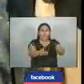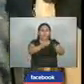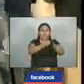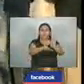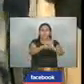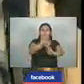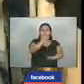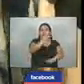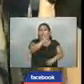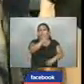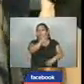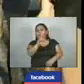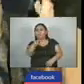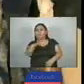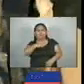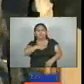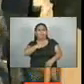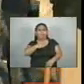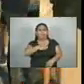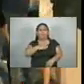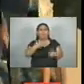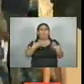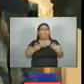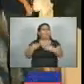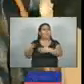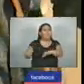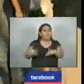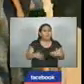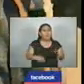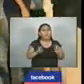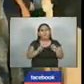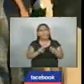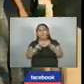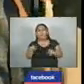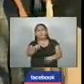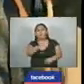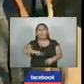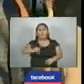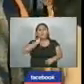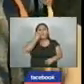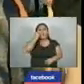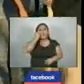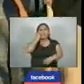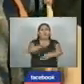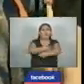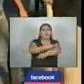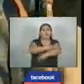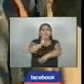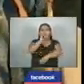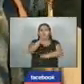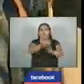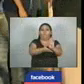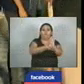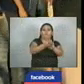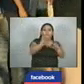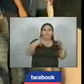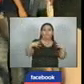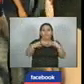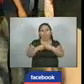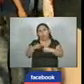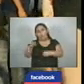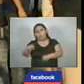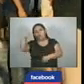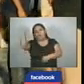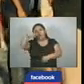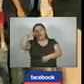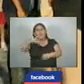desarrollo y oportunidades cuentan con diferentes oportunidades para los jóvenes, como les mencionaba, tanto en desarrollo social como en educación,